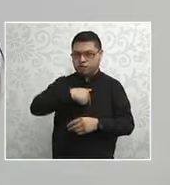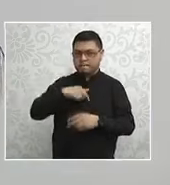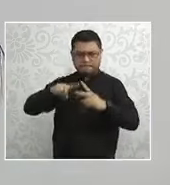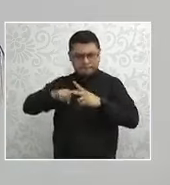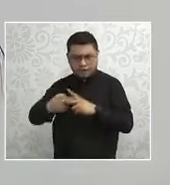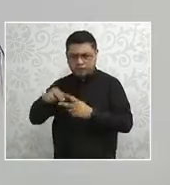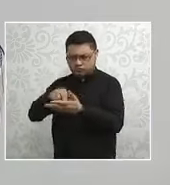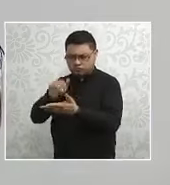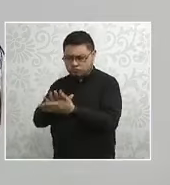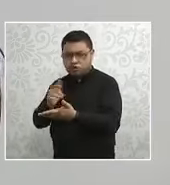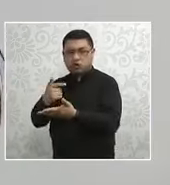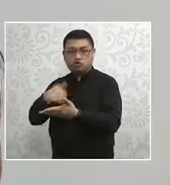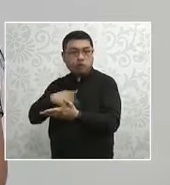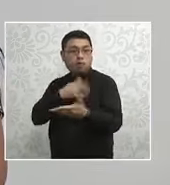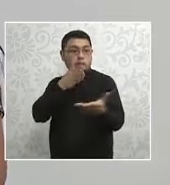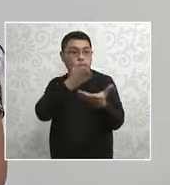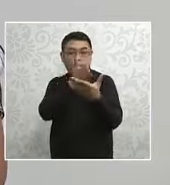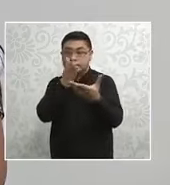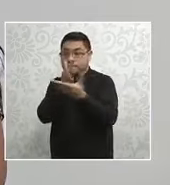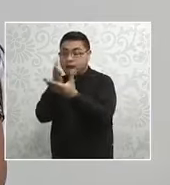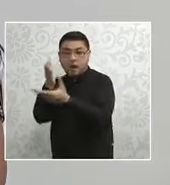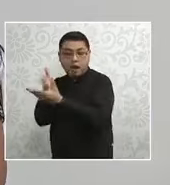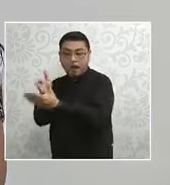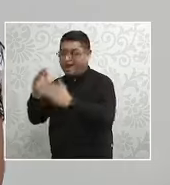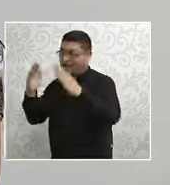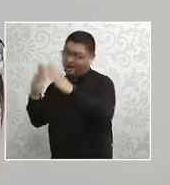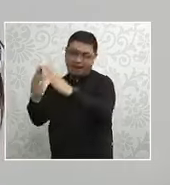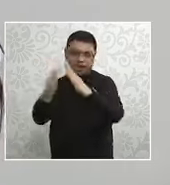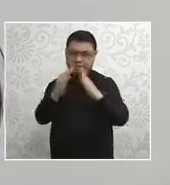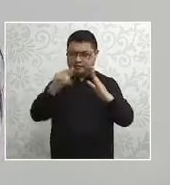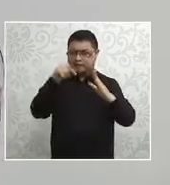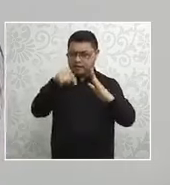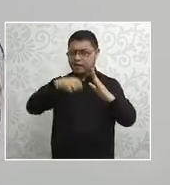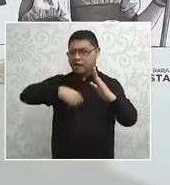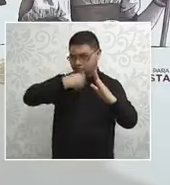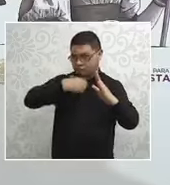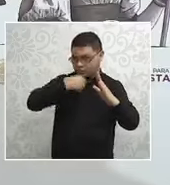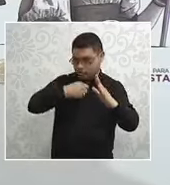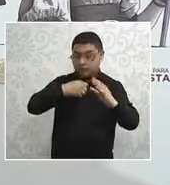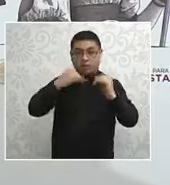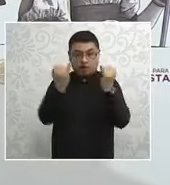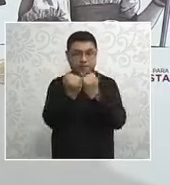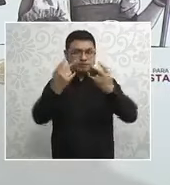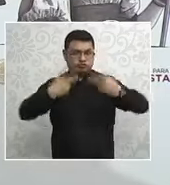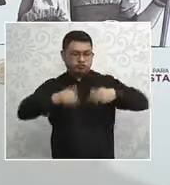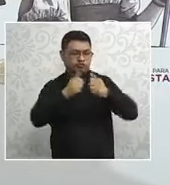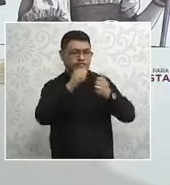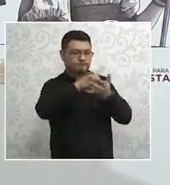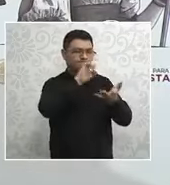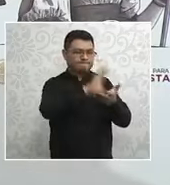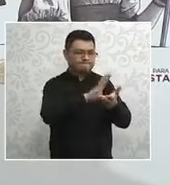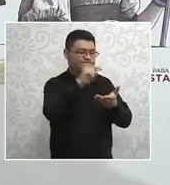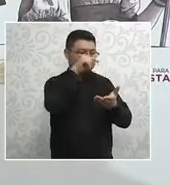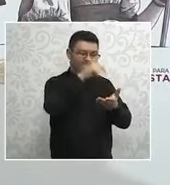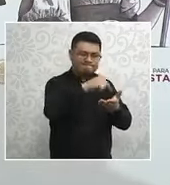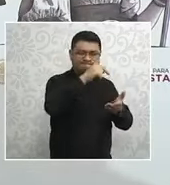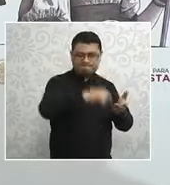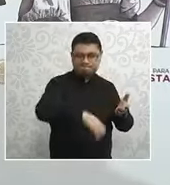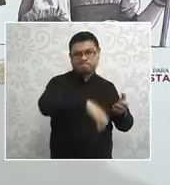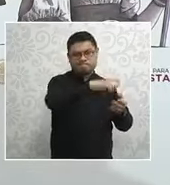visitando todas las casas de los adultos mayores y de las personas con discapacidad que tienen mayor